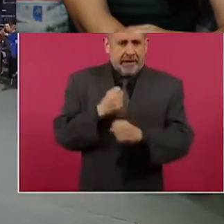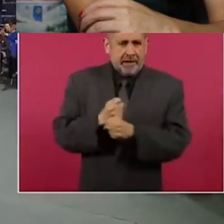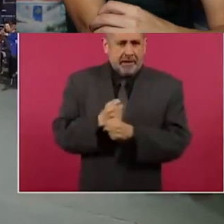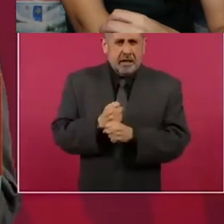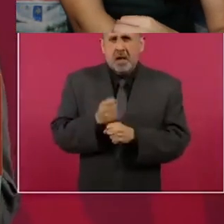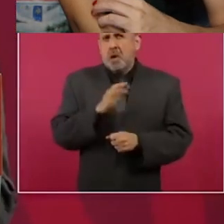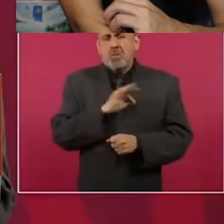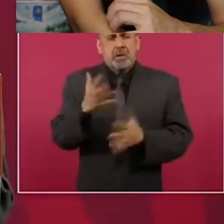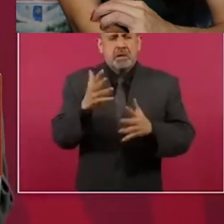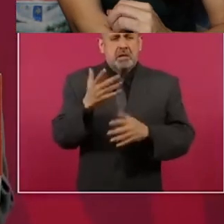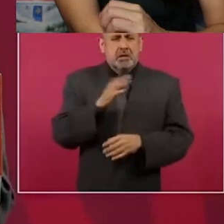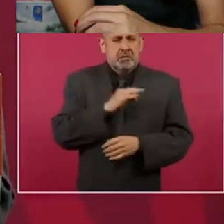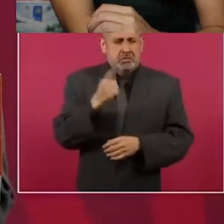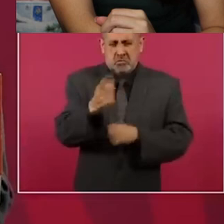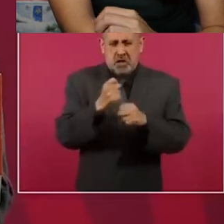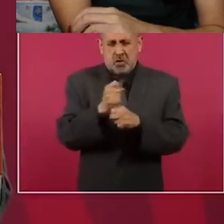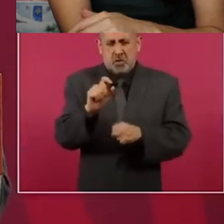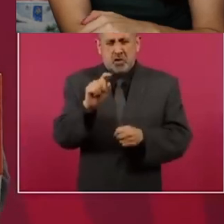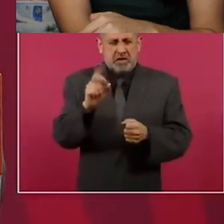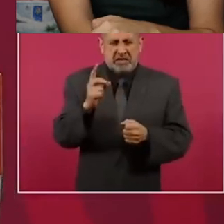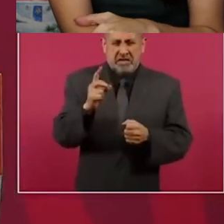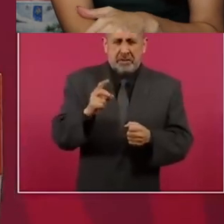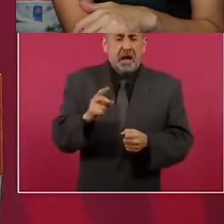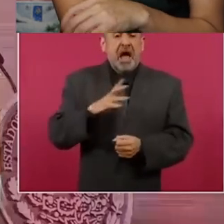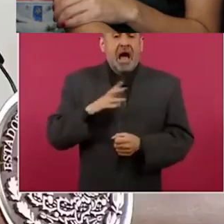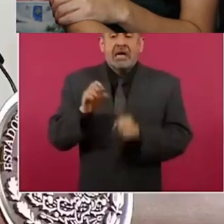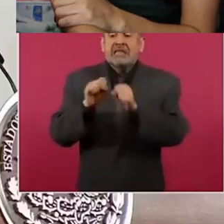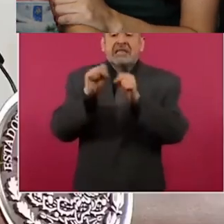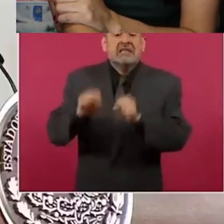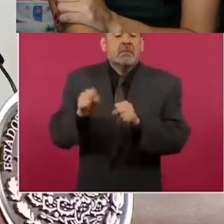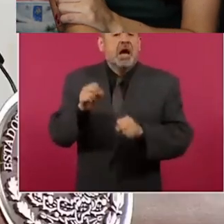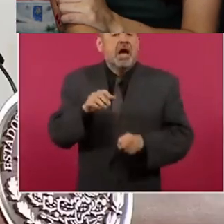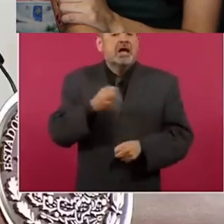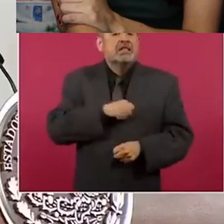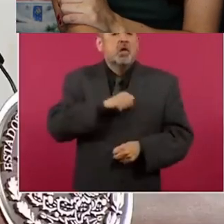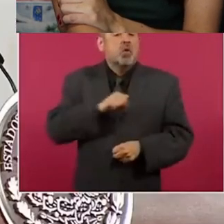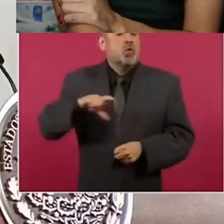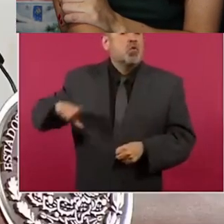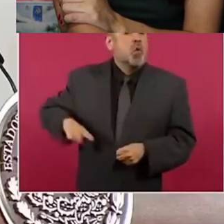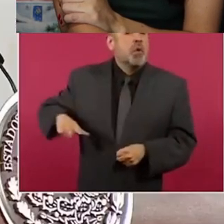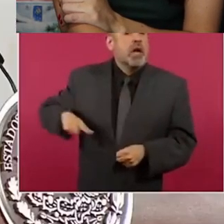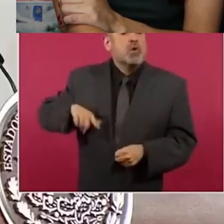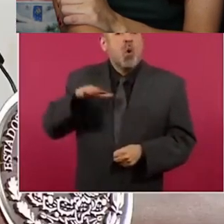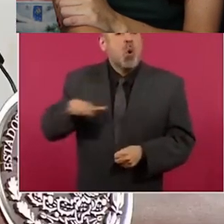a más tardar a finales, ya tenemos un sistema de salud pública